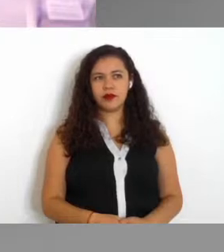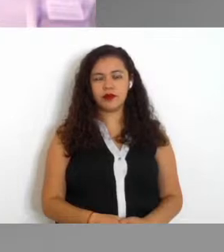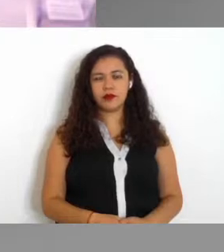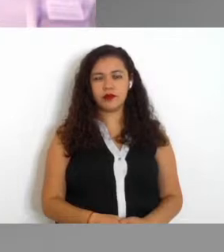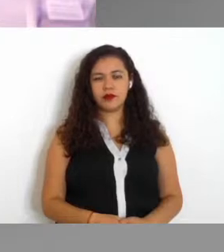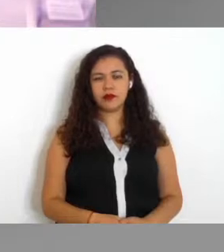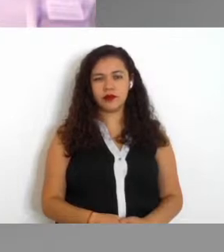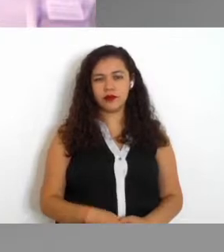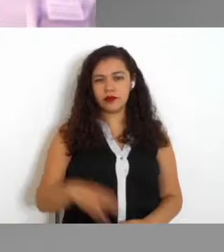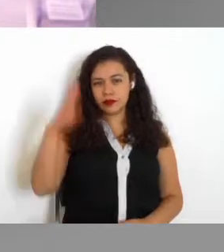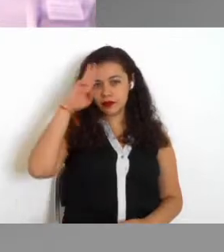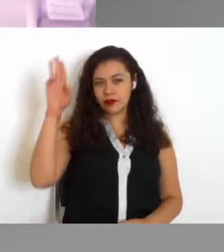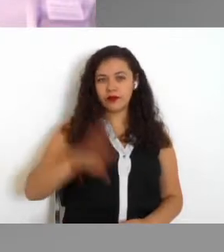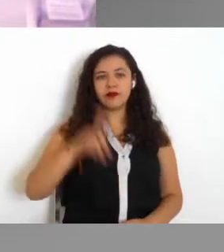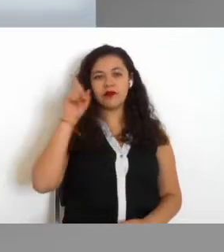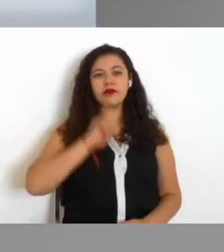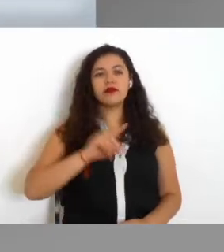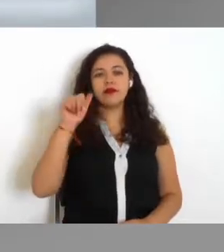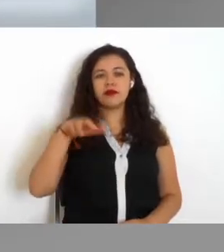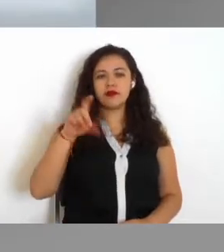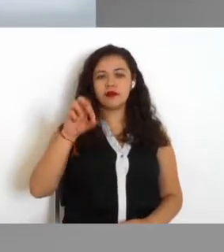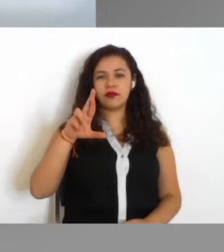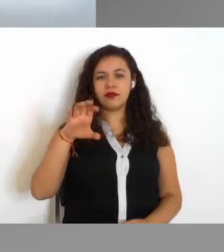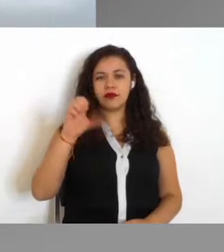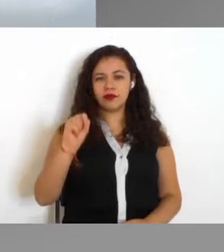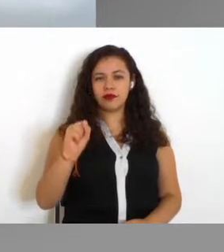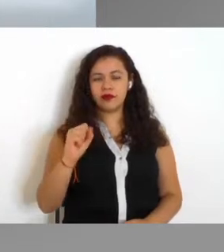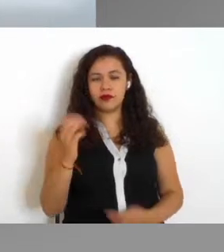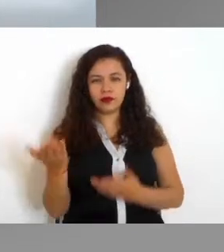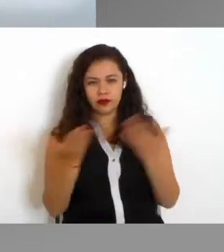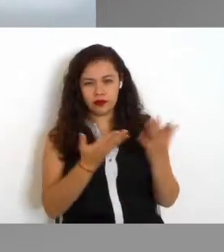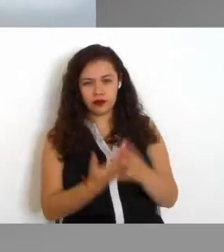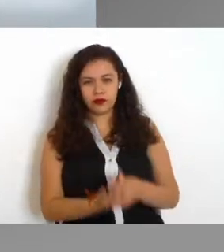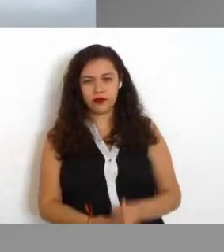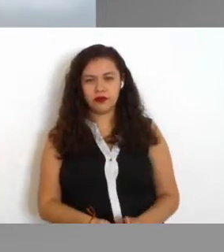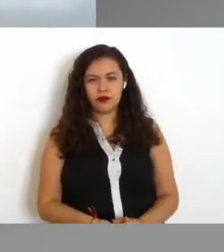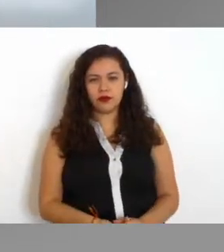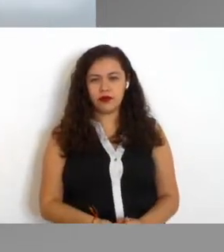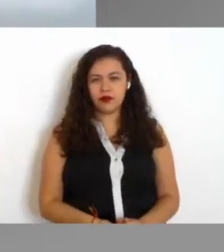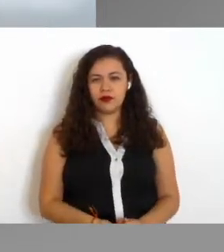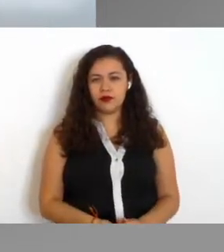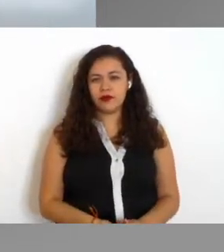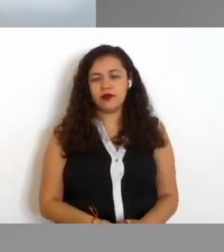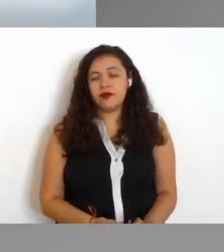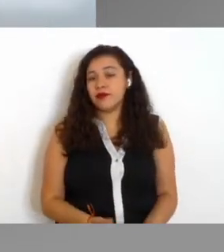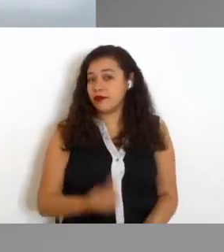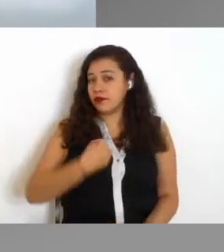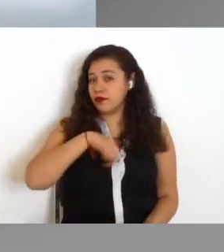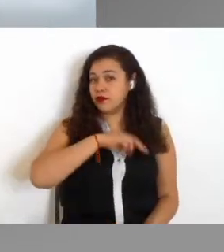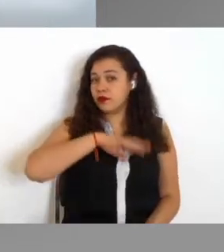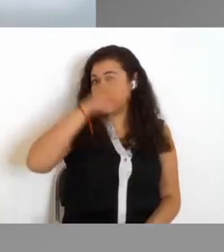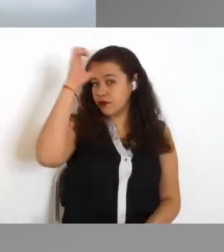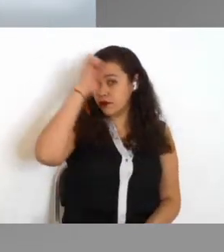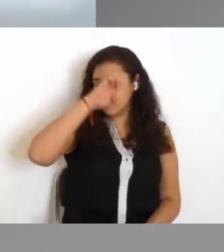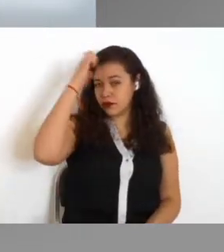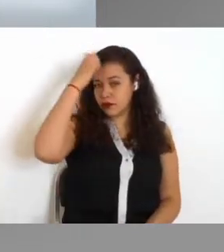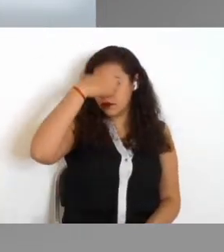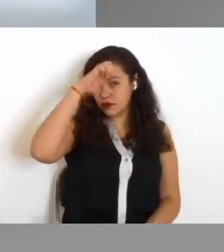Maestro Andrés, por favor. Sí, bueno, al menos del lado de nuestra experiencia,